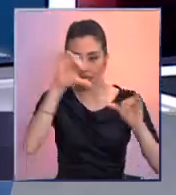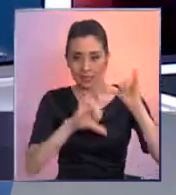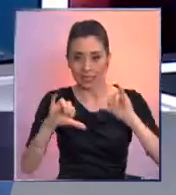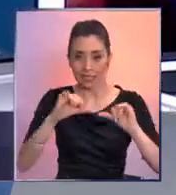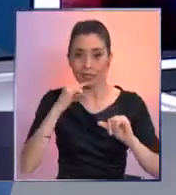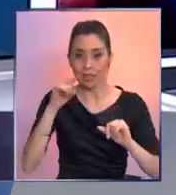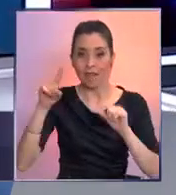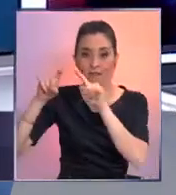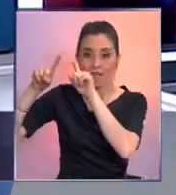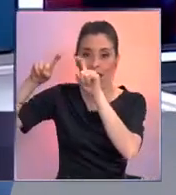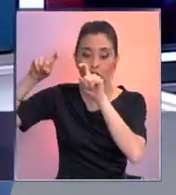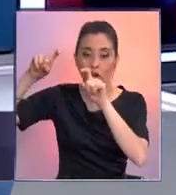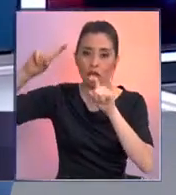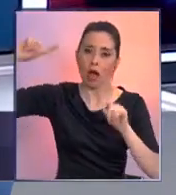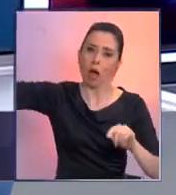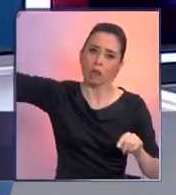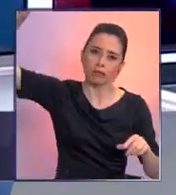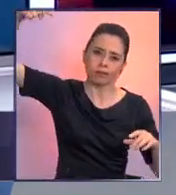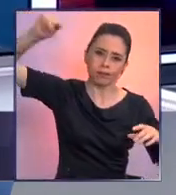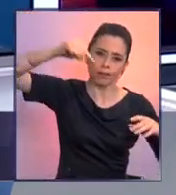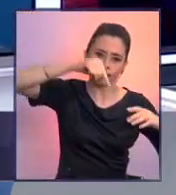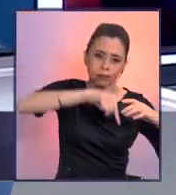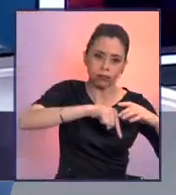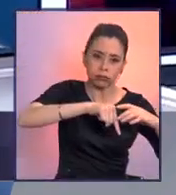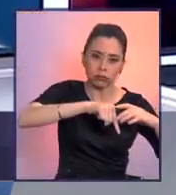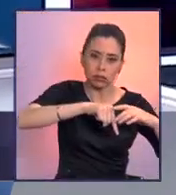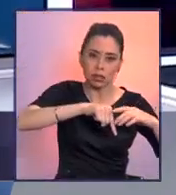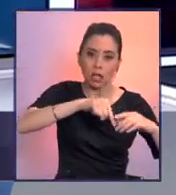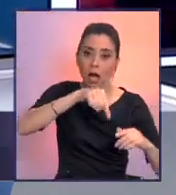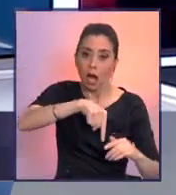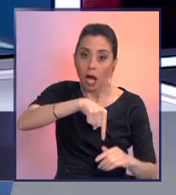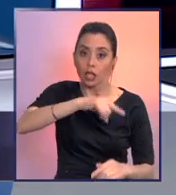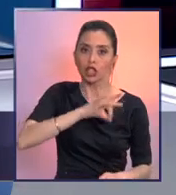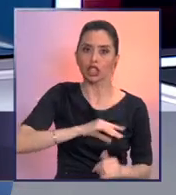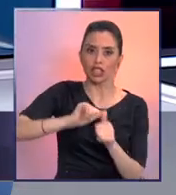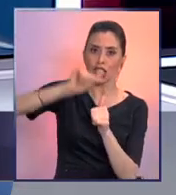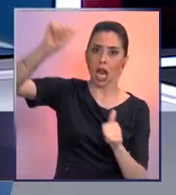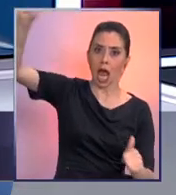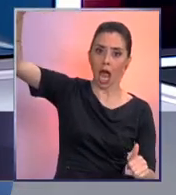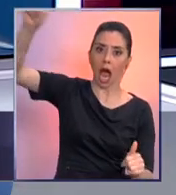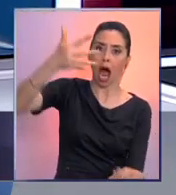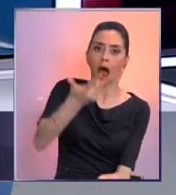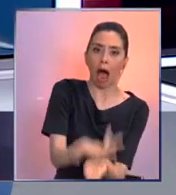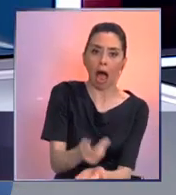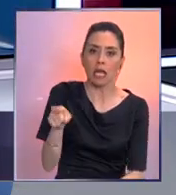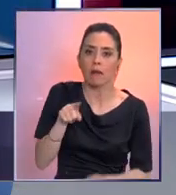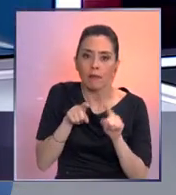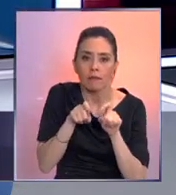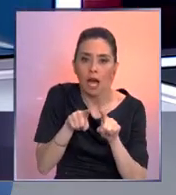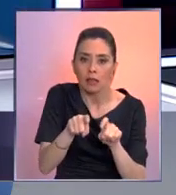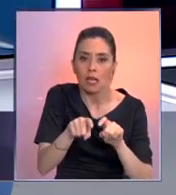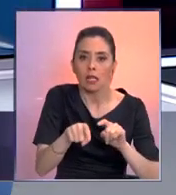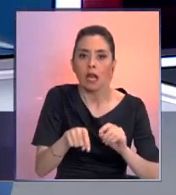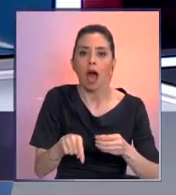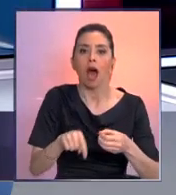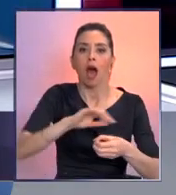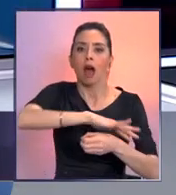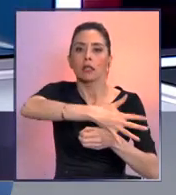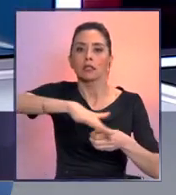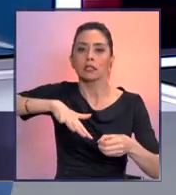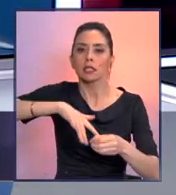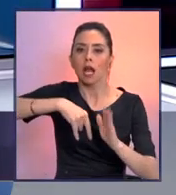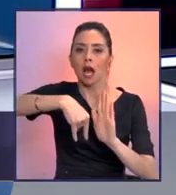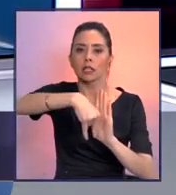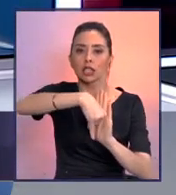movió 12.000 kilómetros para llegar hasta acá, nada menos que a Chile y precisamente a la isla de Chiloé, donde